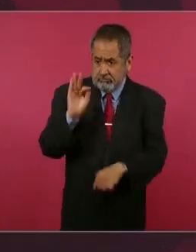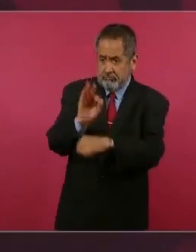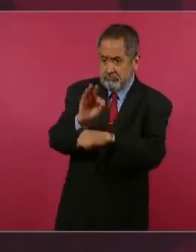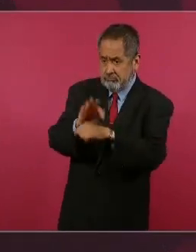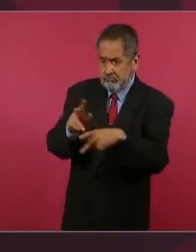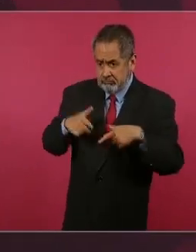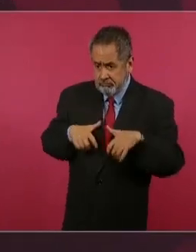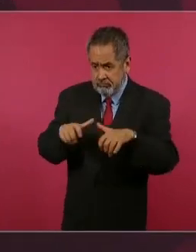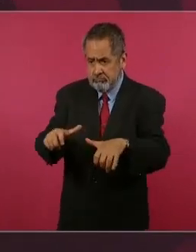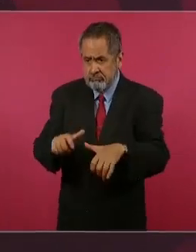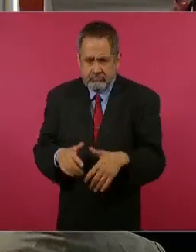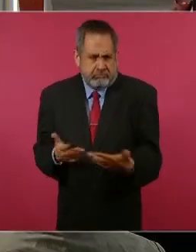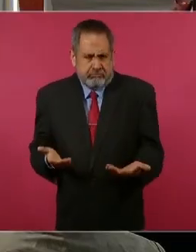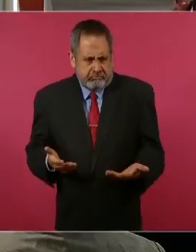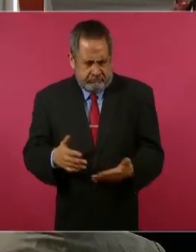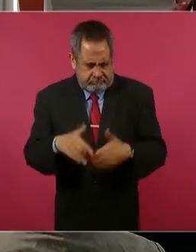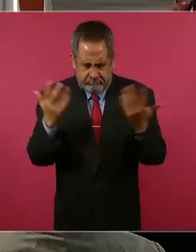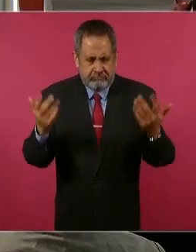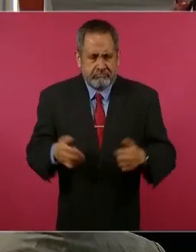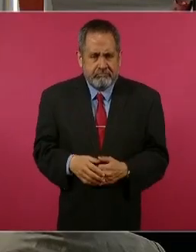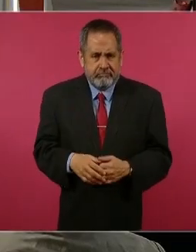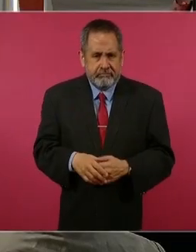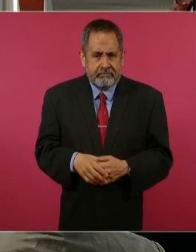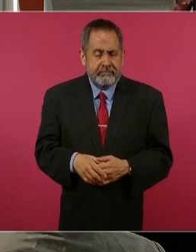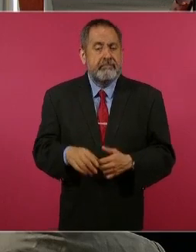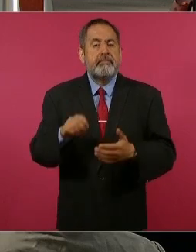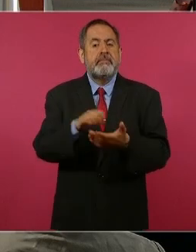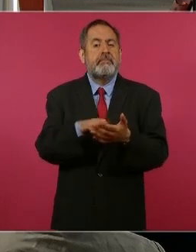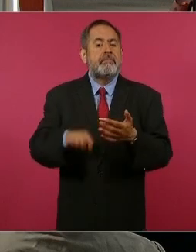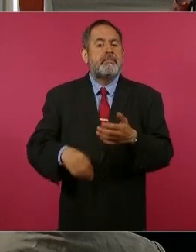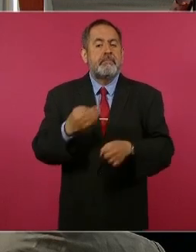la legislatura que todavía está